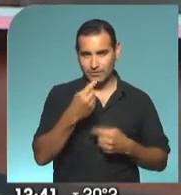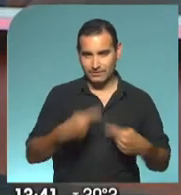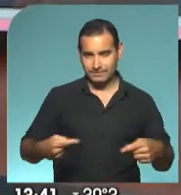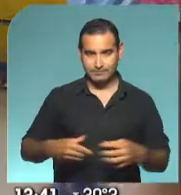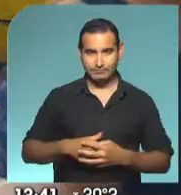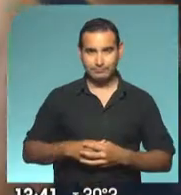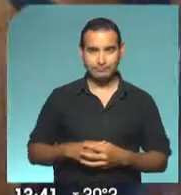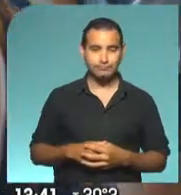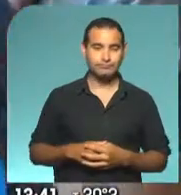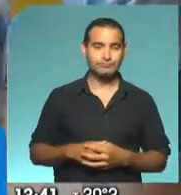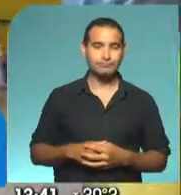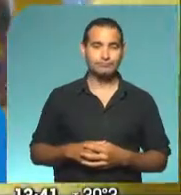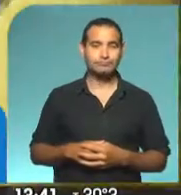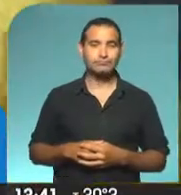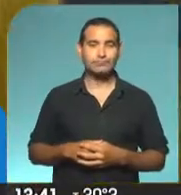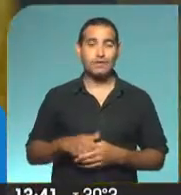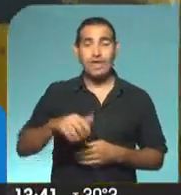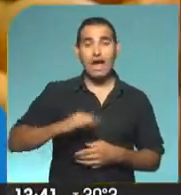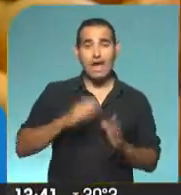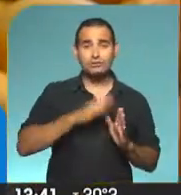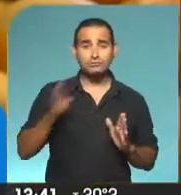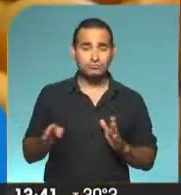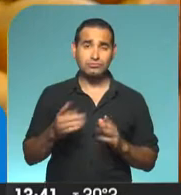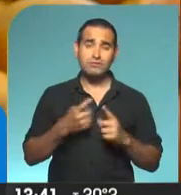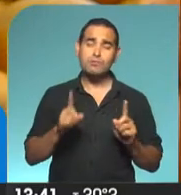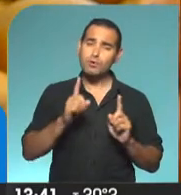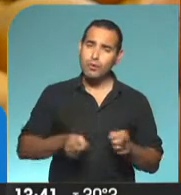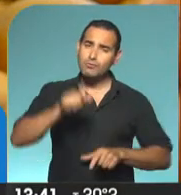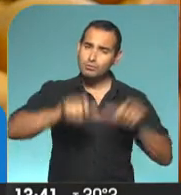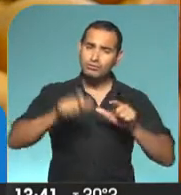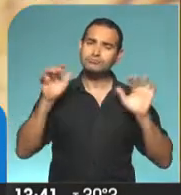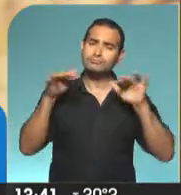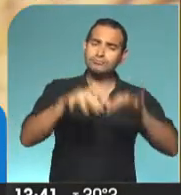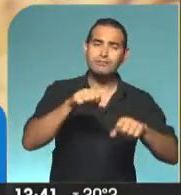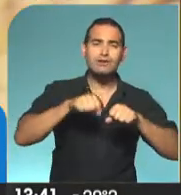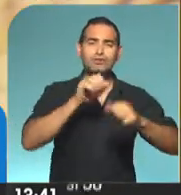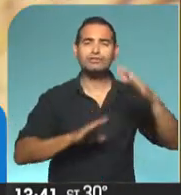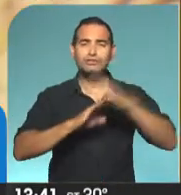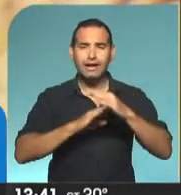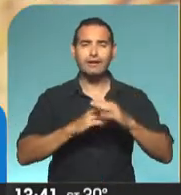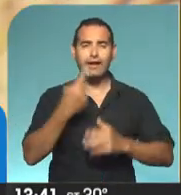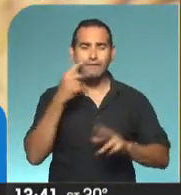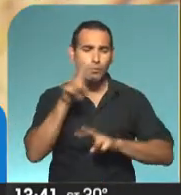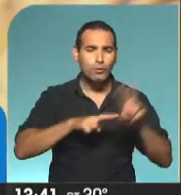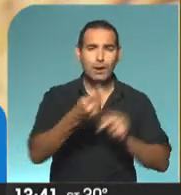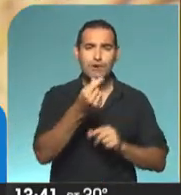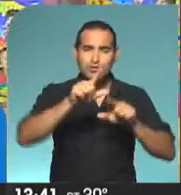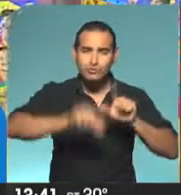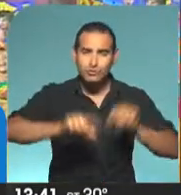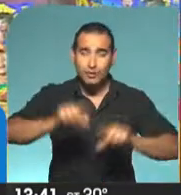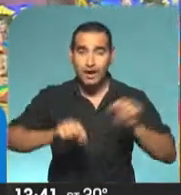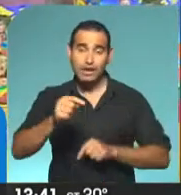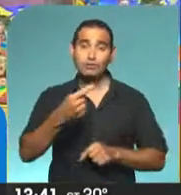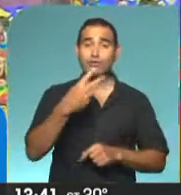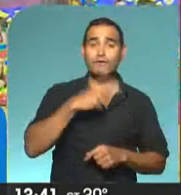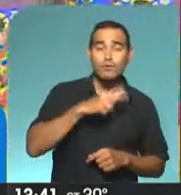lugar. A pesar de ser un año atípico, mucha gente se acercó al mercado central en búsqueda de ofertas. Frutas y verduras a